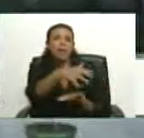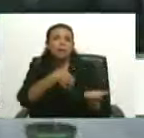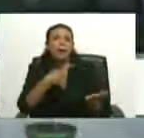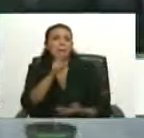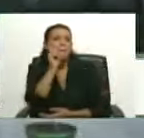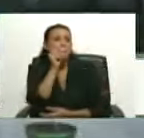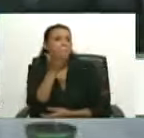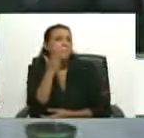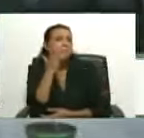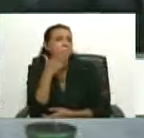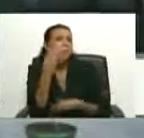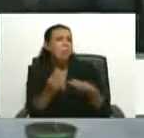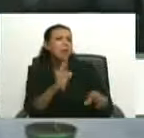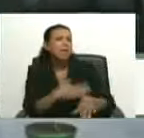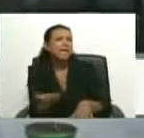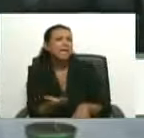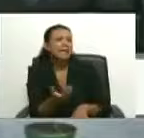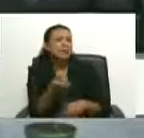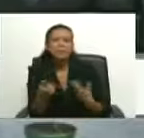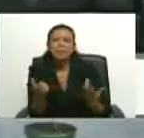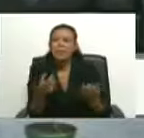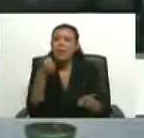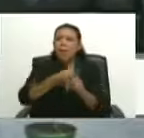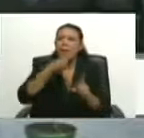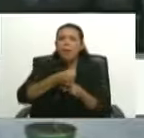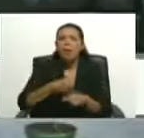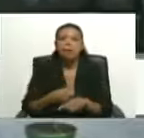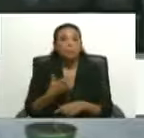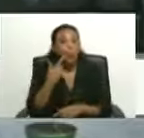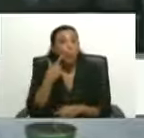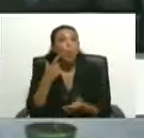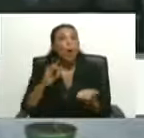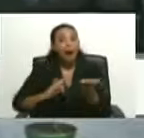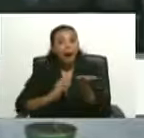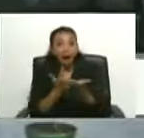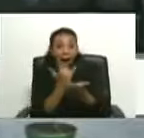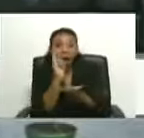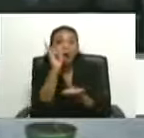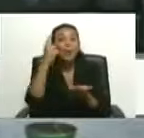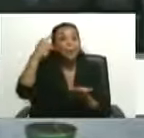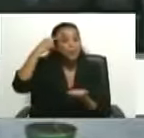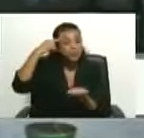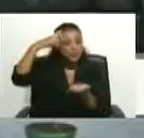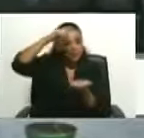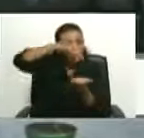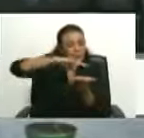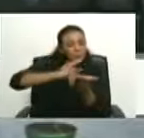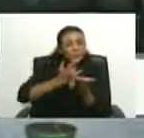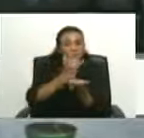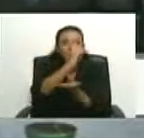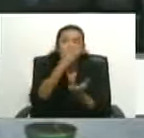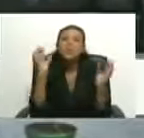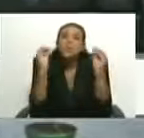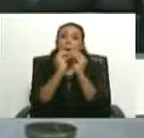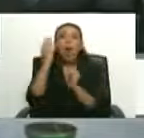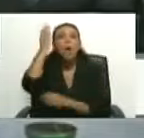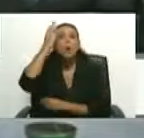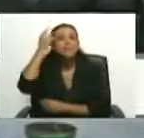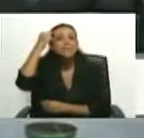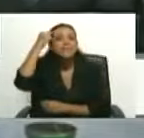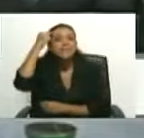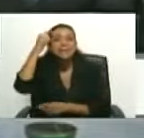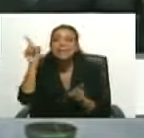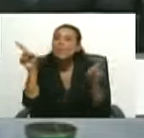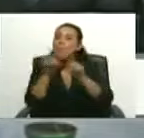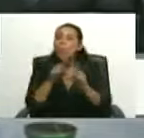o mi mamá. Es distinto que vayamos a sembrar árboles y conciencia con nuestra familia, con